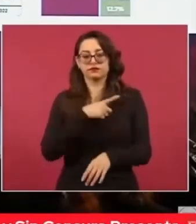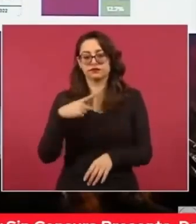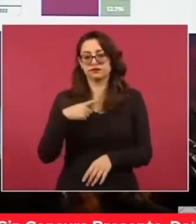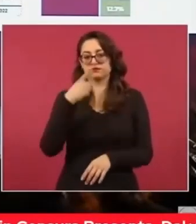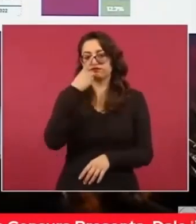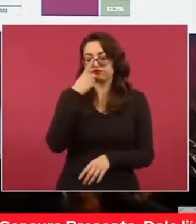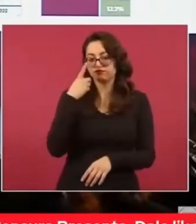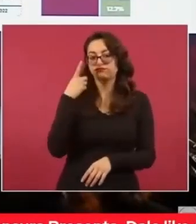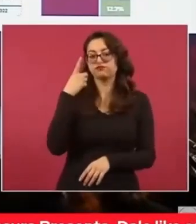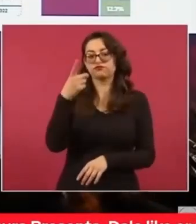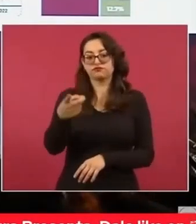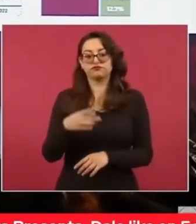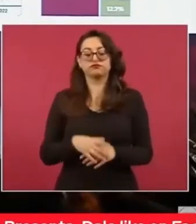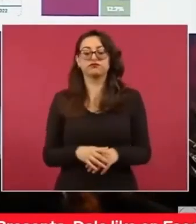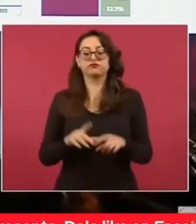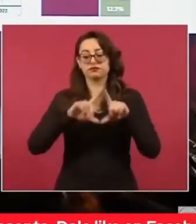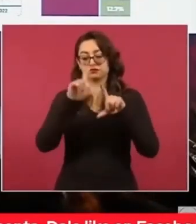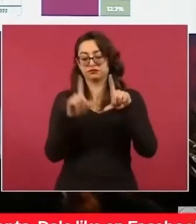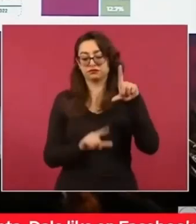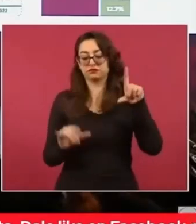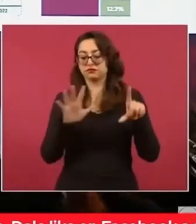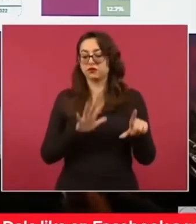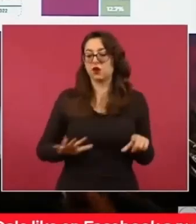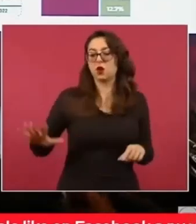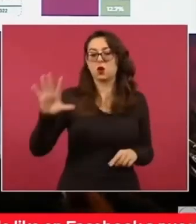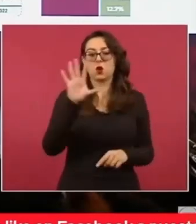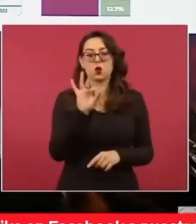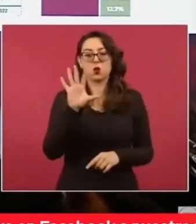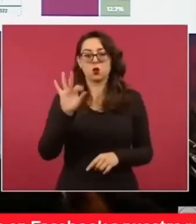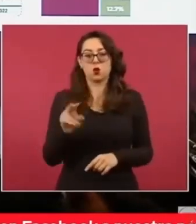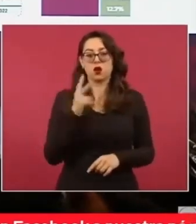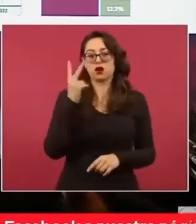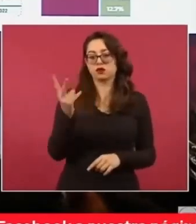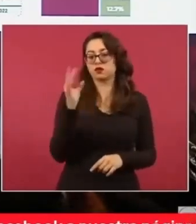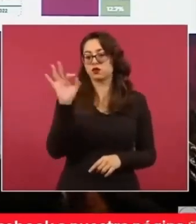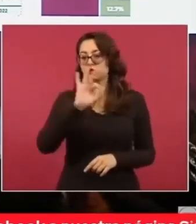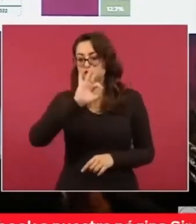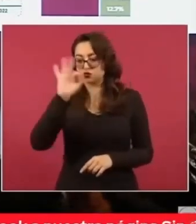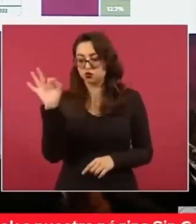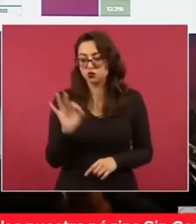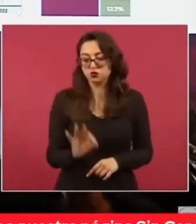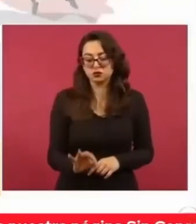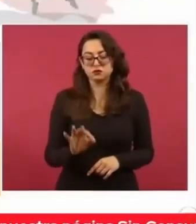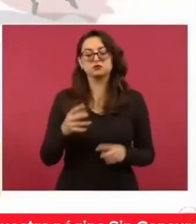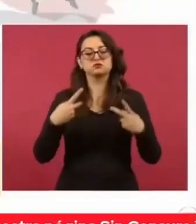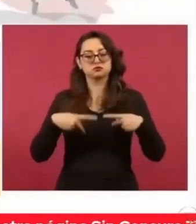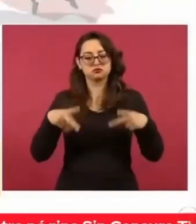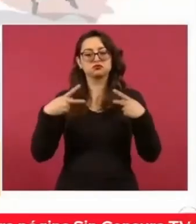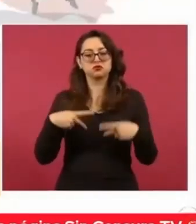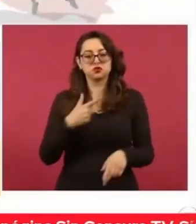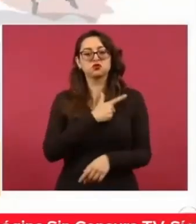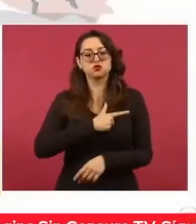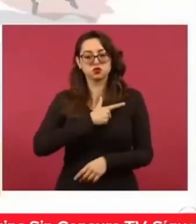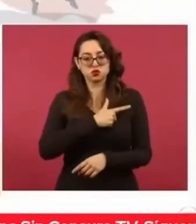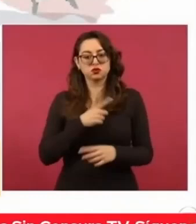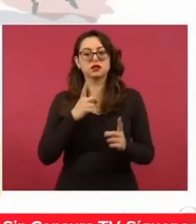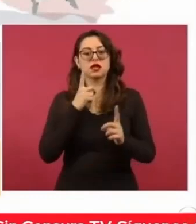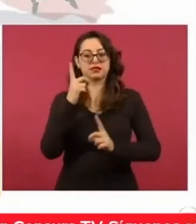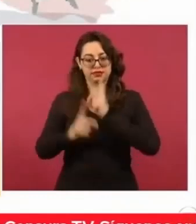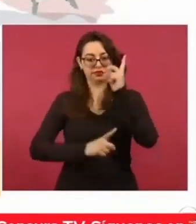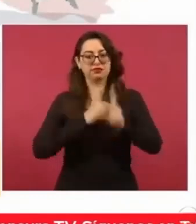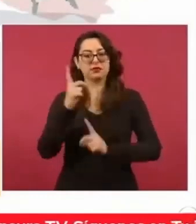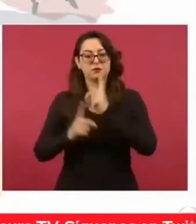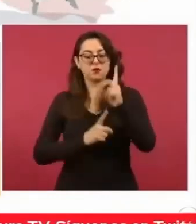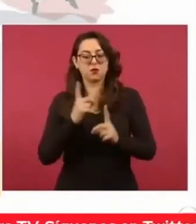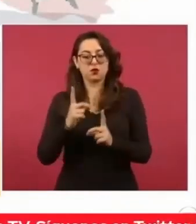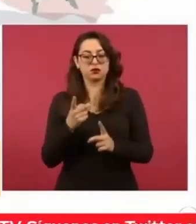42% de la población practica algún deporte o ejercicio físico, 7 de cada 10 lo hacen por temas de salud, pero un tema muy importante a resaltar aquí